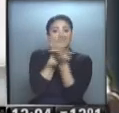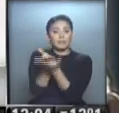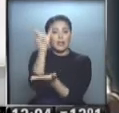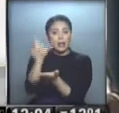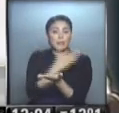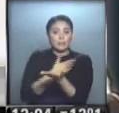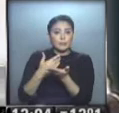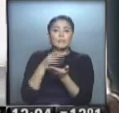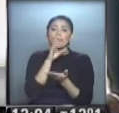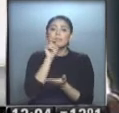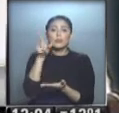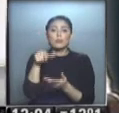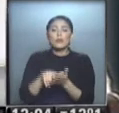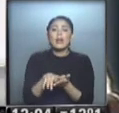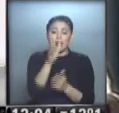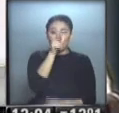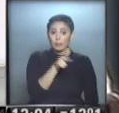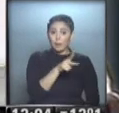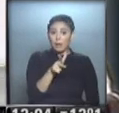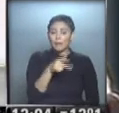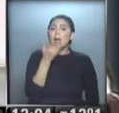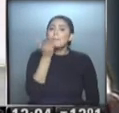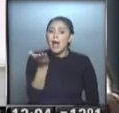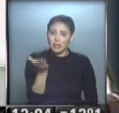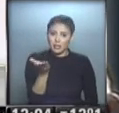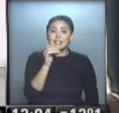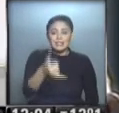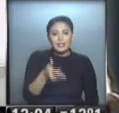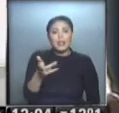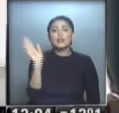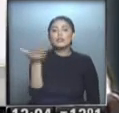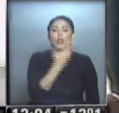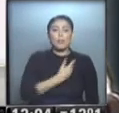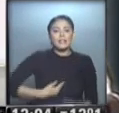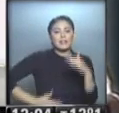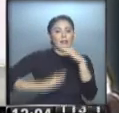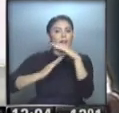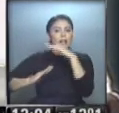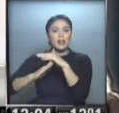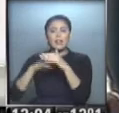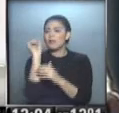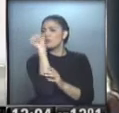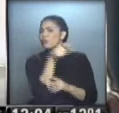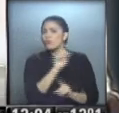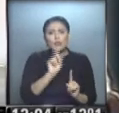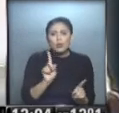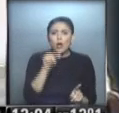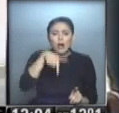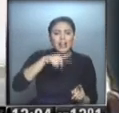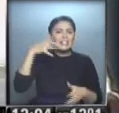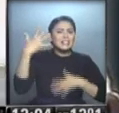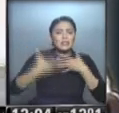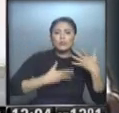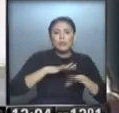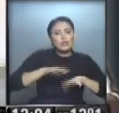putin en ocasión de la cumbre del g20 el sumo pontífice reclamó que los líderes mundiales no queden indiferentes ante el drama que vive desde hace